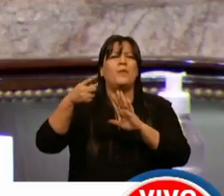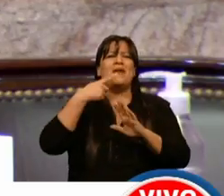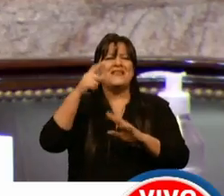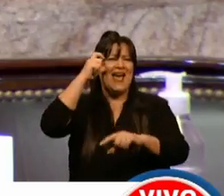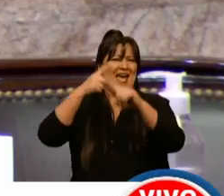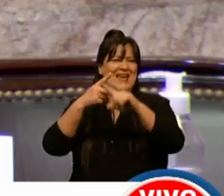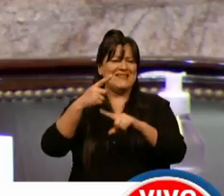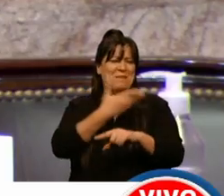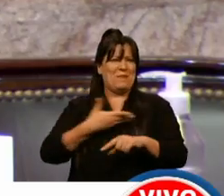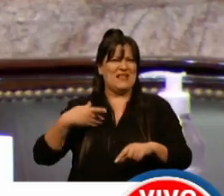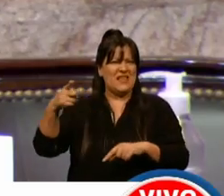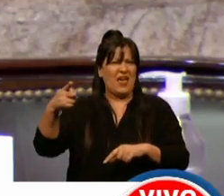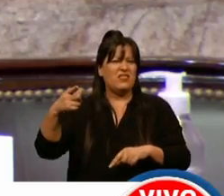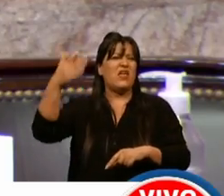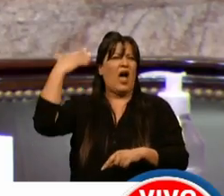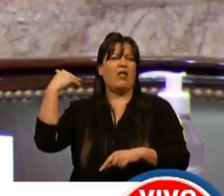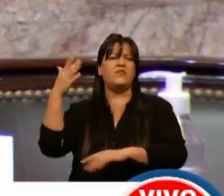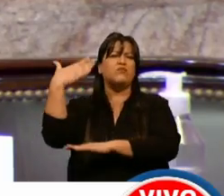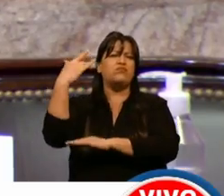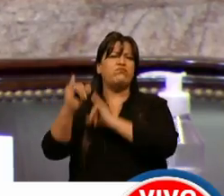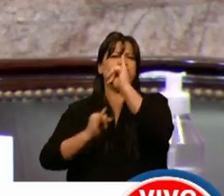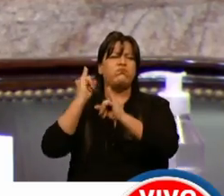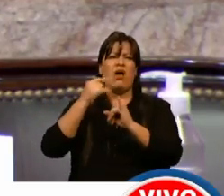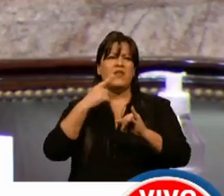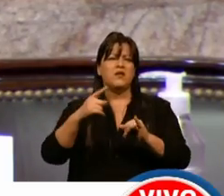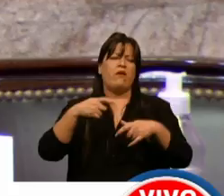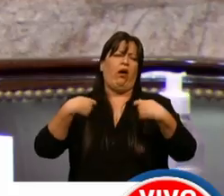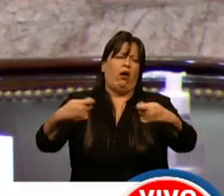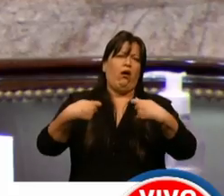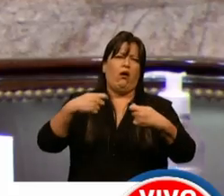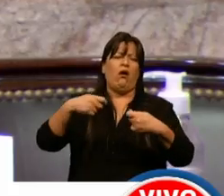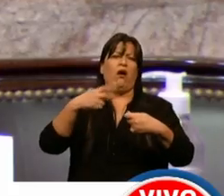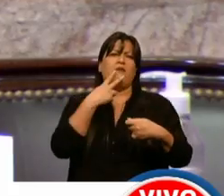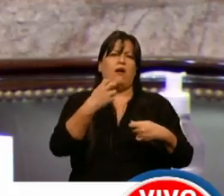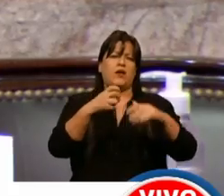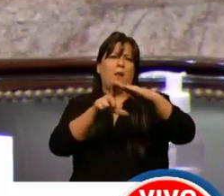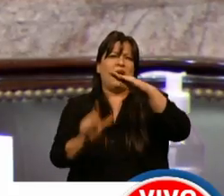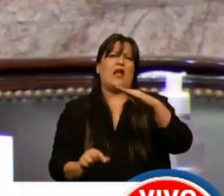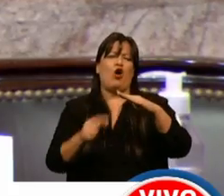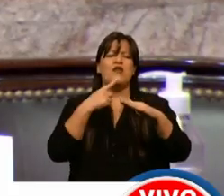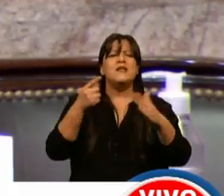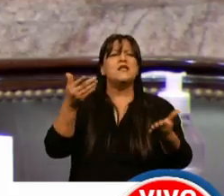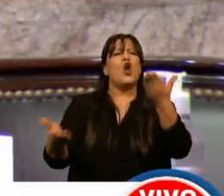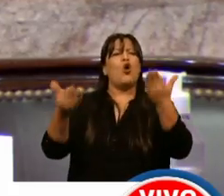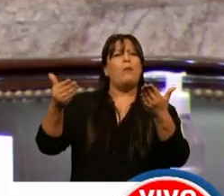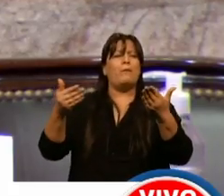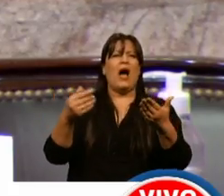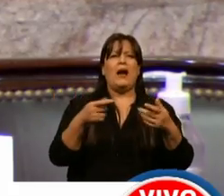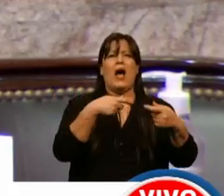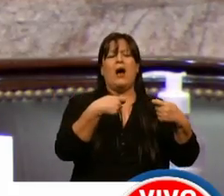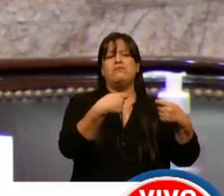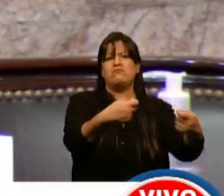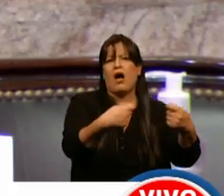un expresidente que manifestaba del derroche energético de la patagonia y comparaba el consumo de un patagónico